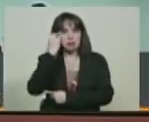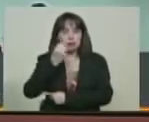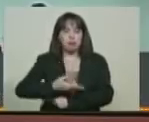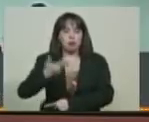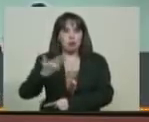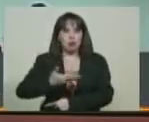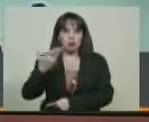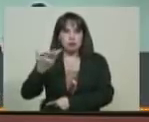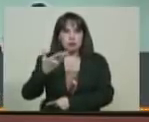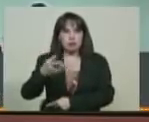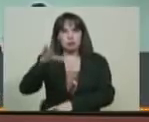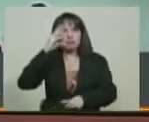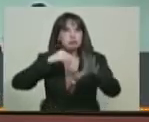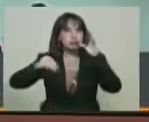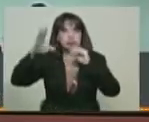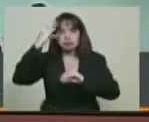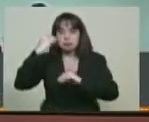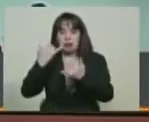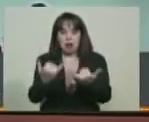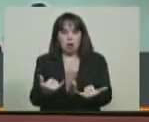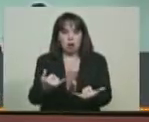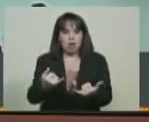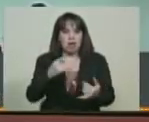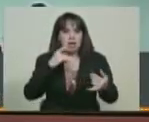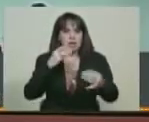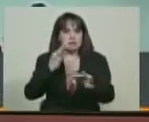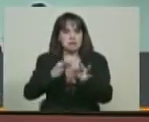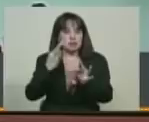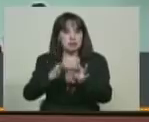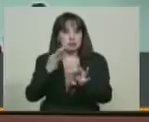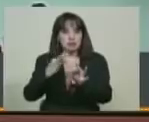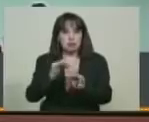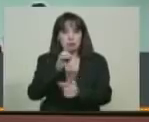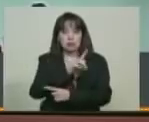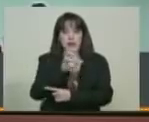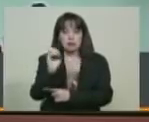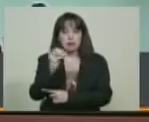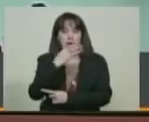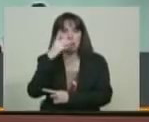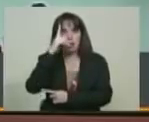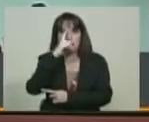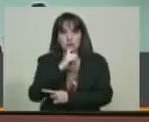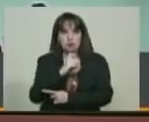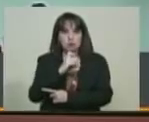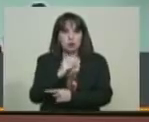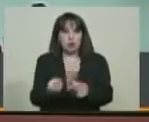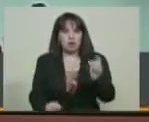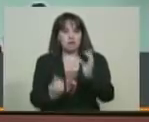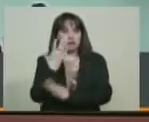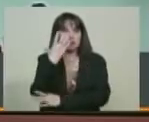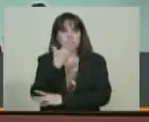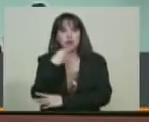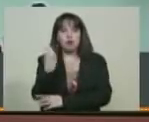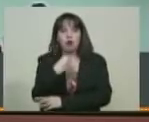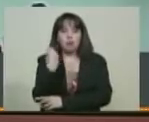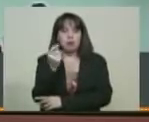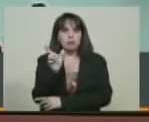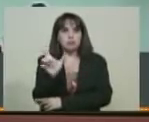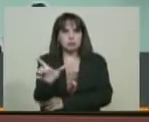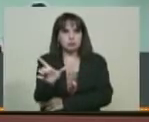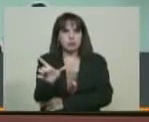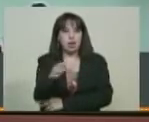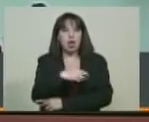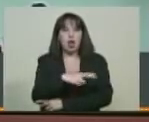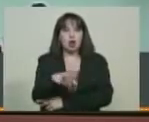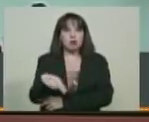prepararnos ahora en septiembre. Se cumplen los 10 años de la fundación de la JPSUV y